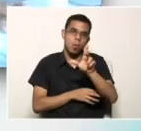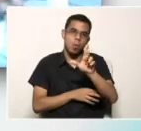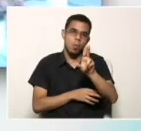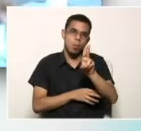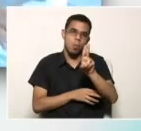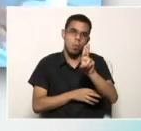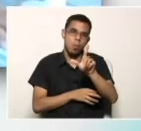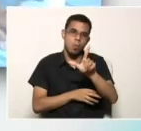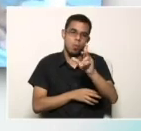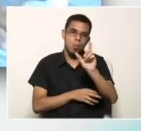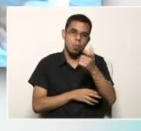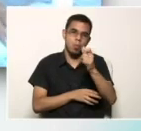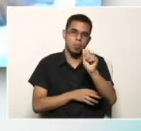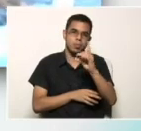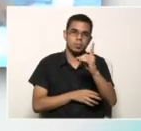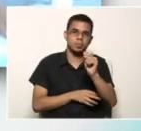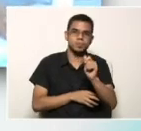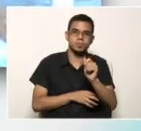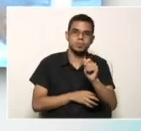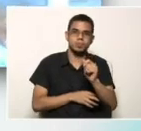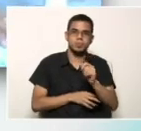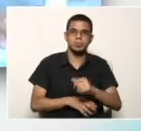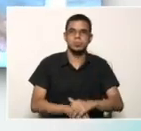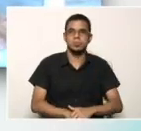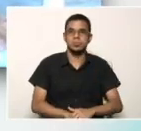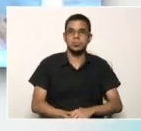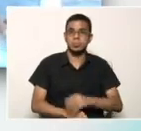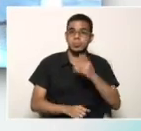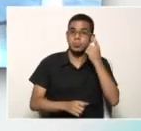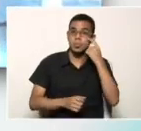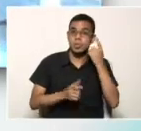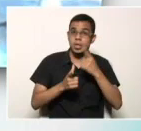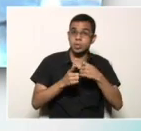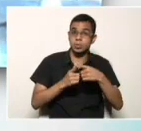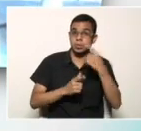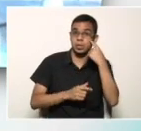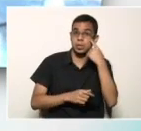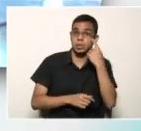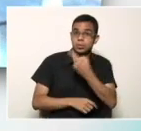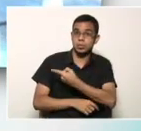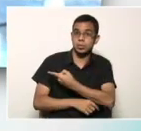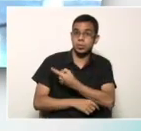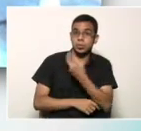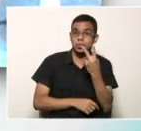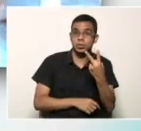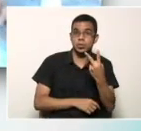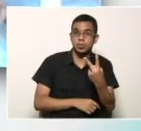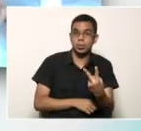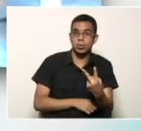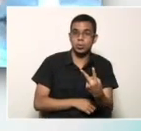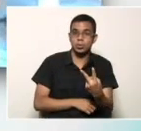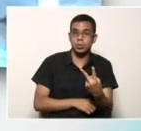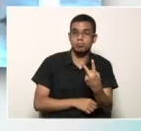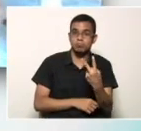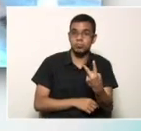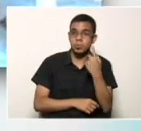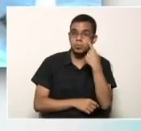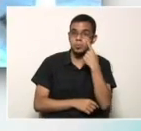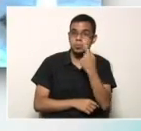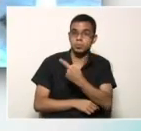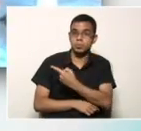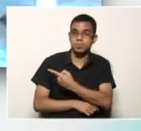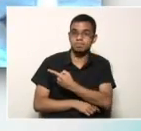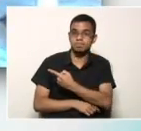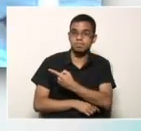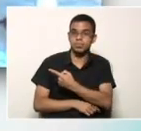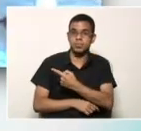el uso de estos adhesivos, porque estos adhesivos no son aislantes. y el problema se suscita cuando pasa corriente por